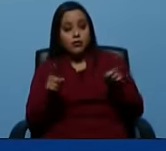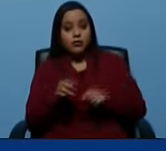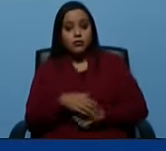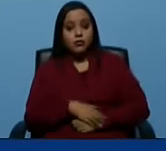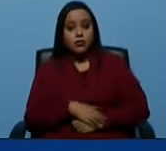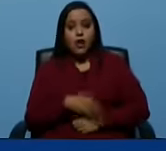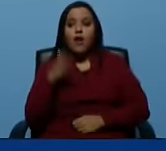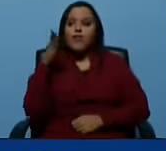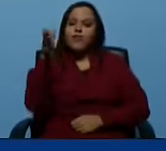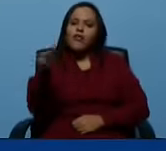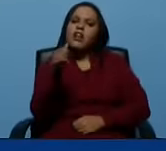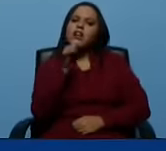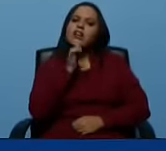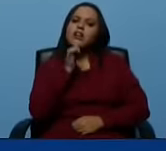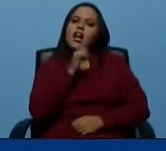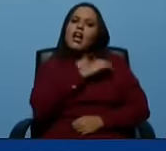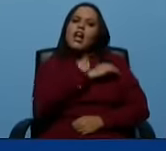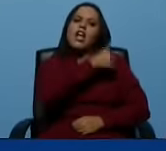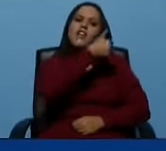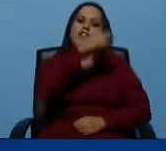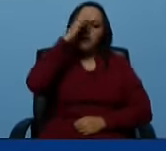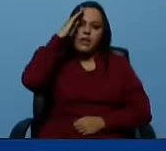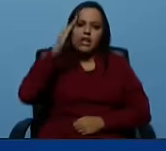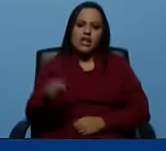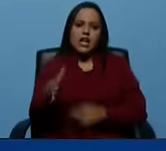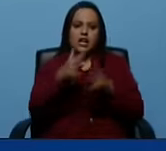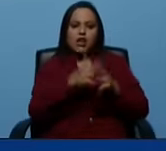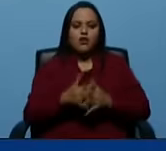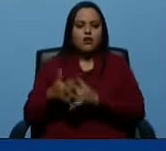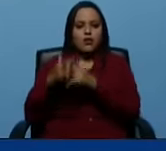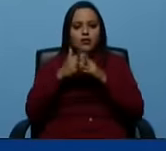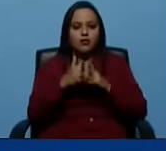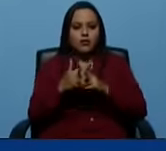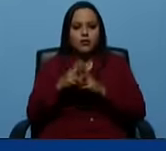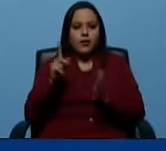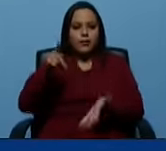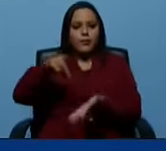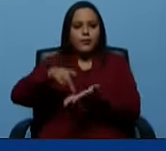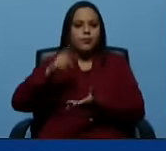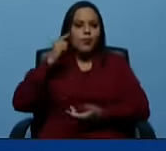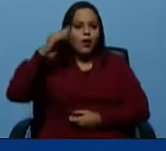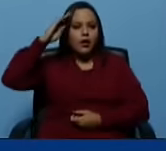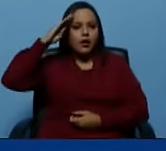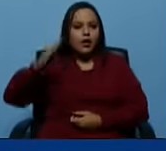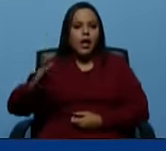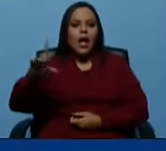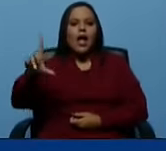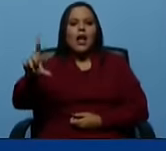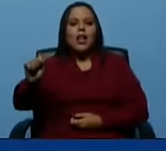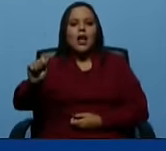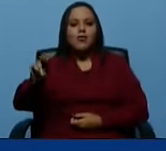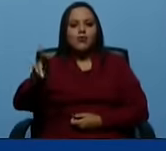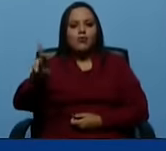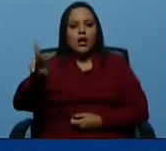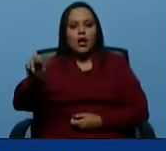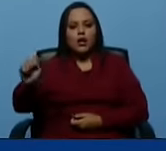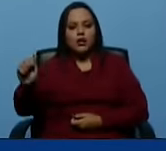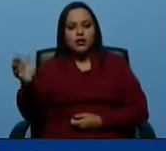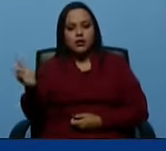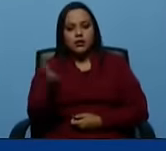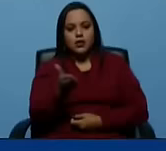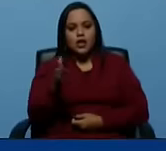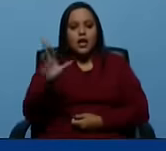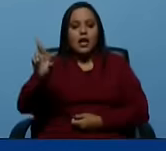visitó la jefa militar del imperio. Llegó la general Laura Richardson, se reunió con